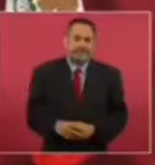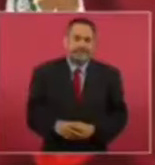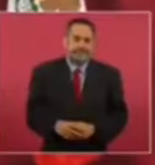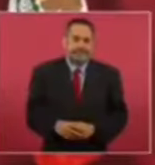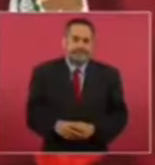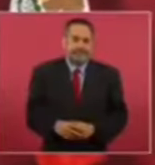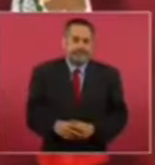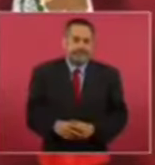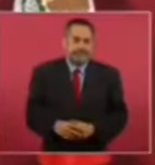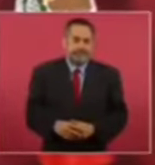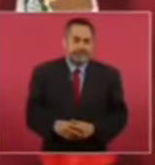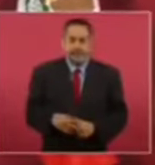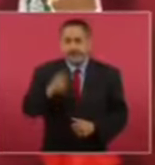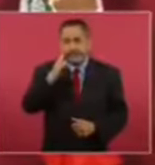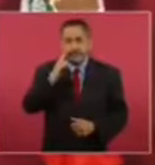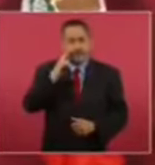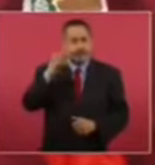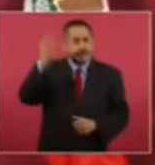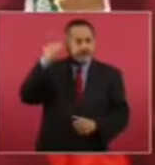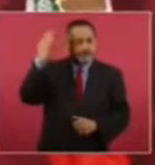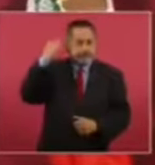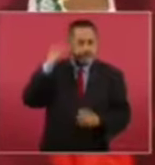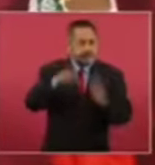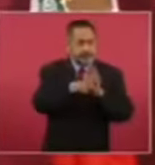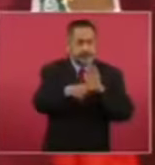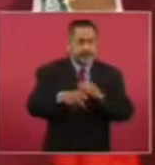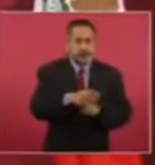Antes en el Universal